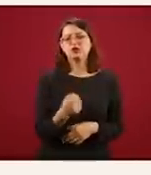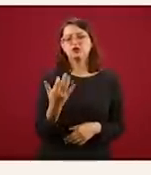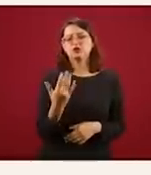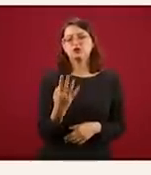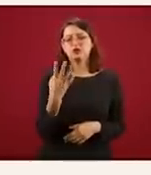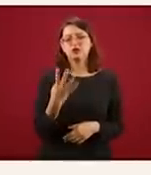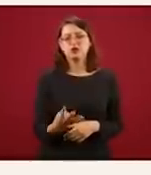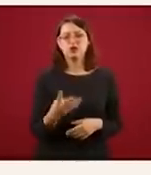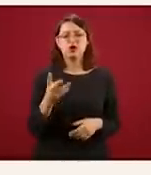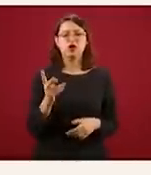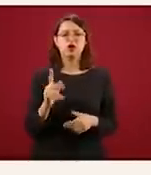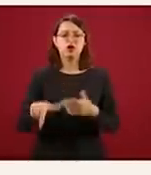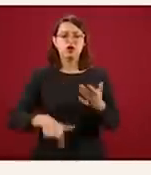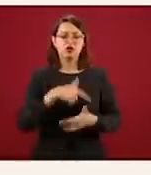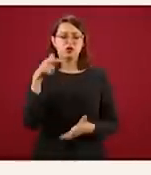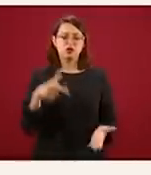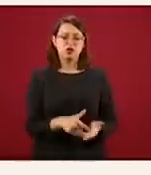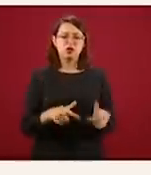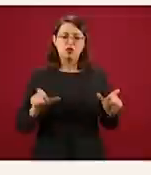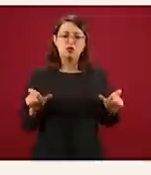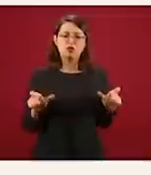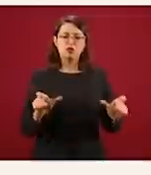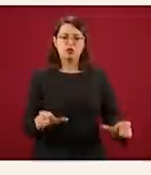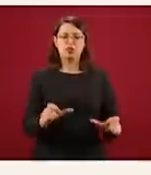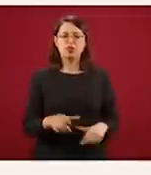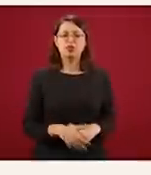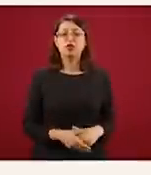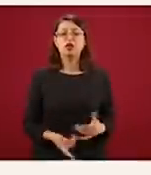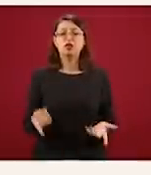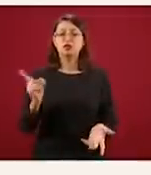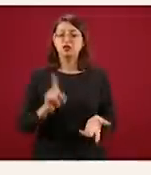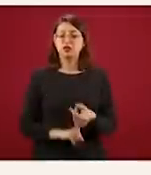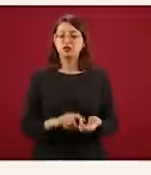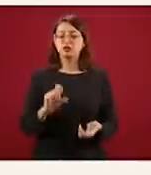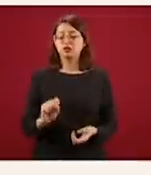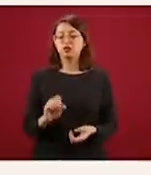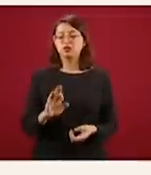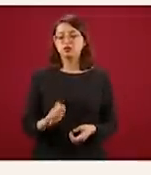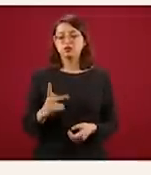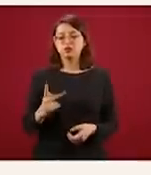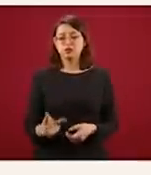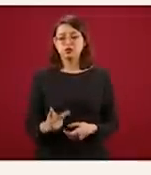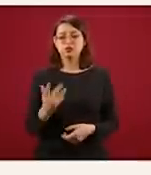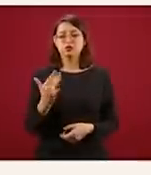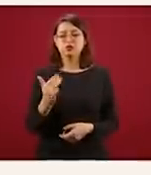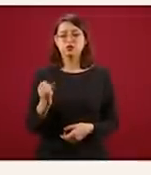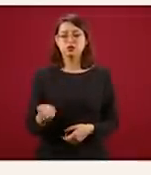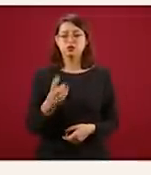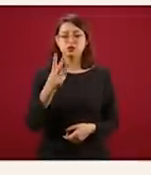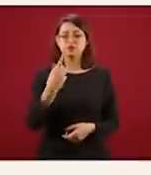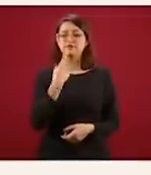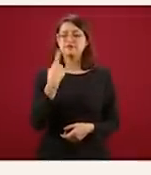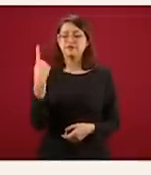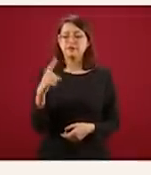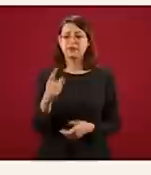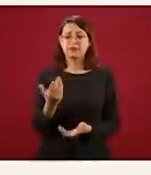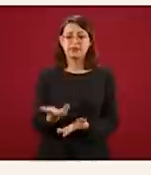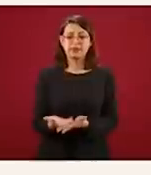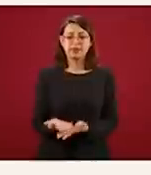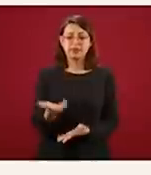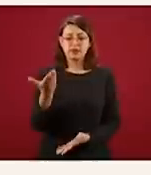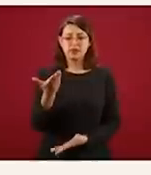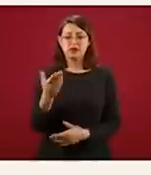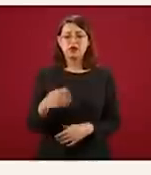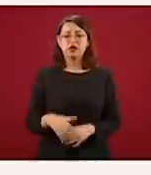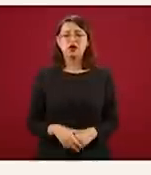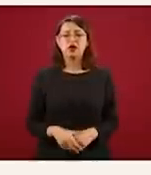Dentro de lo que son los procedimientos administrativos de la Secretaría de la Función Pública, 53 denuncias recibidas,